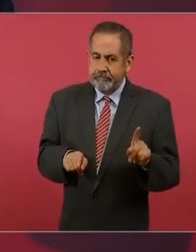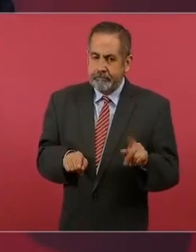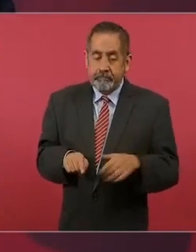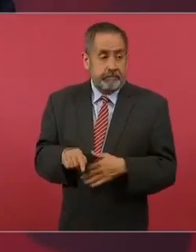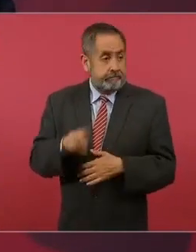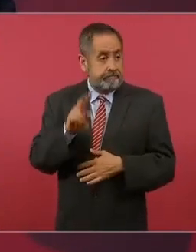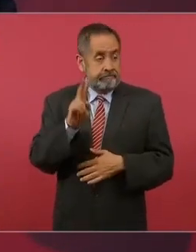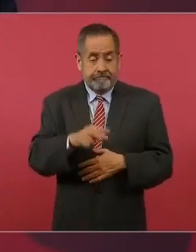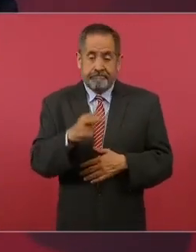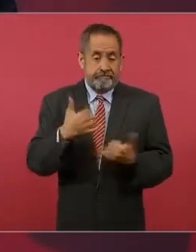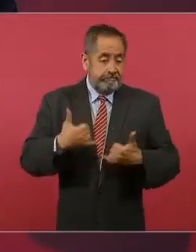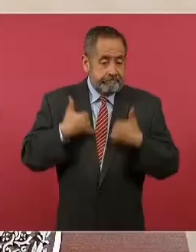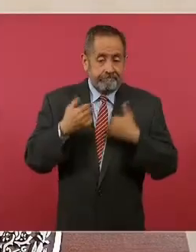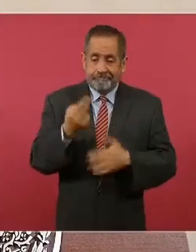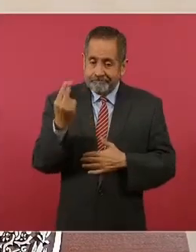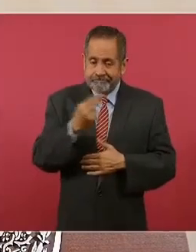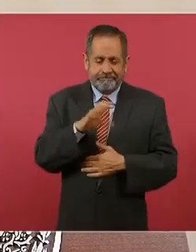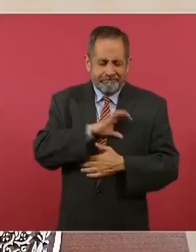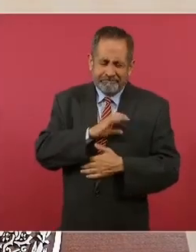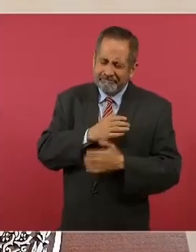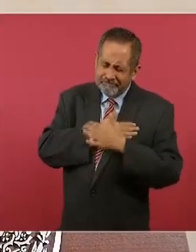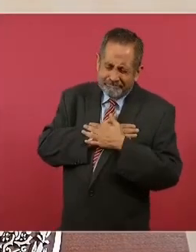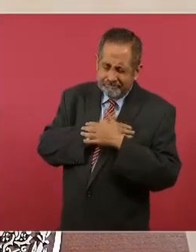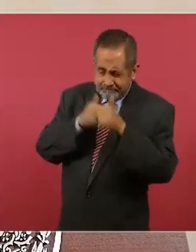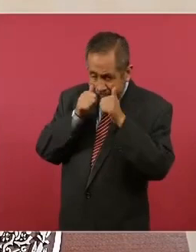requieren de mucho amor.